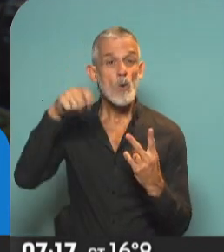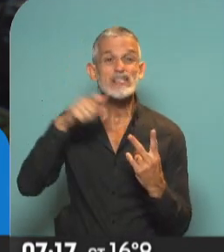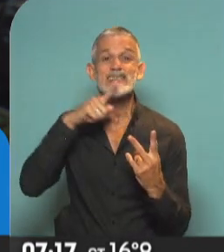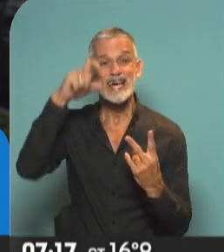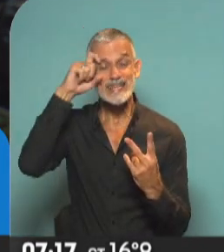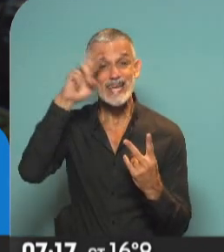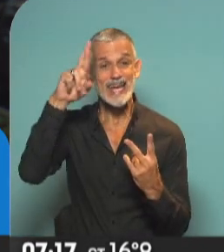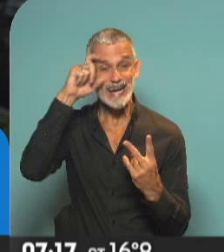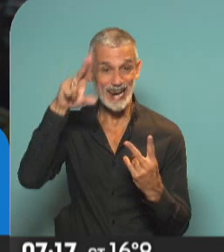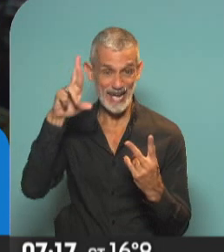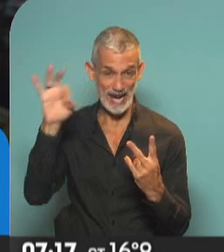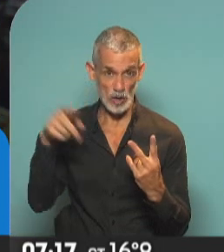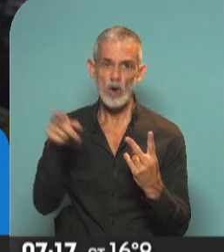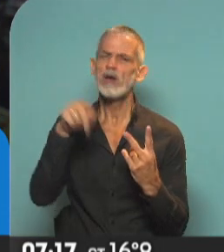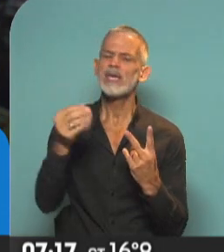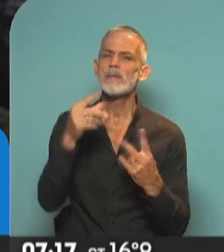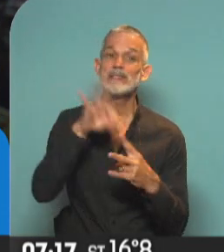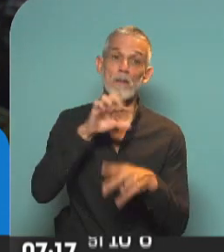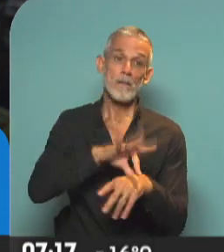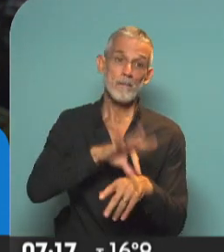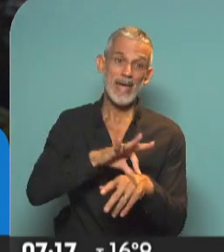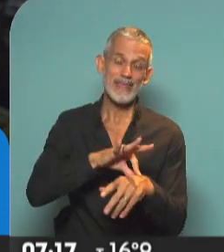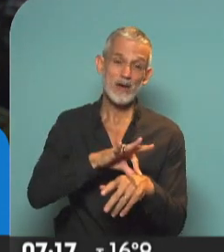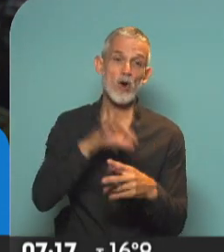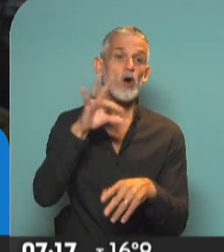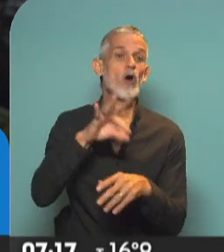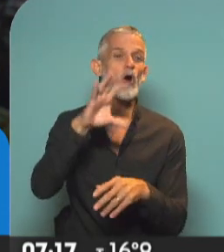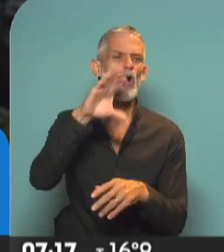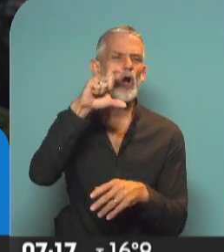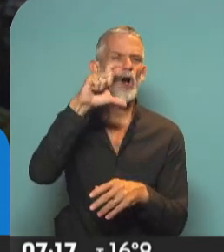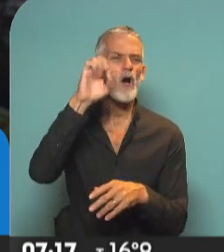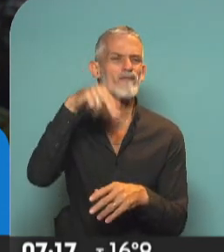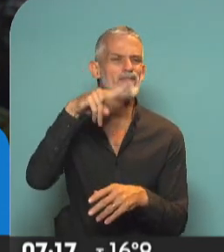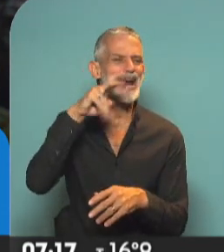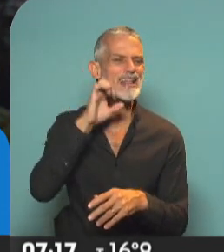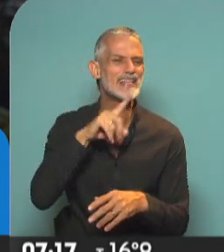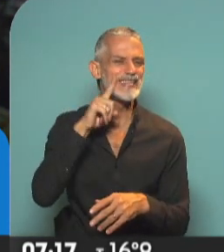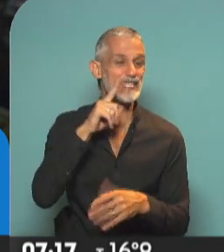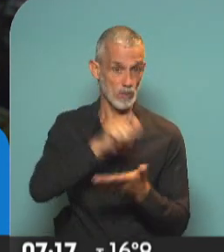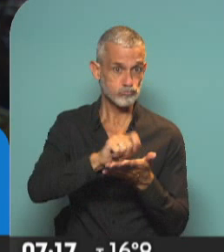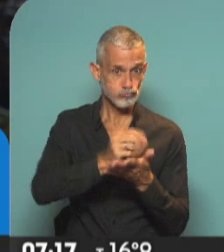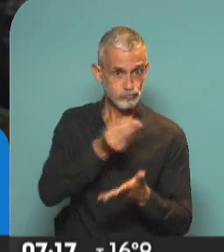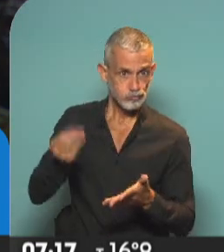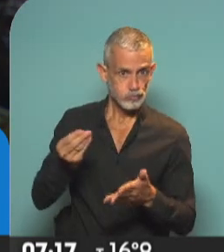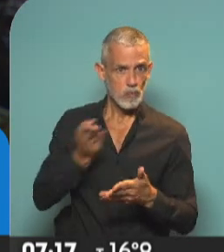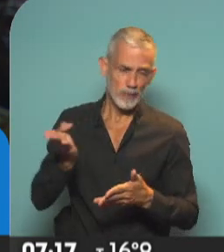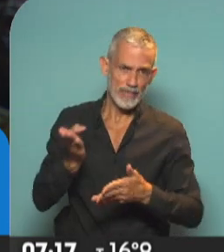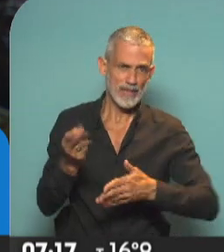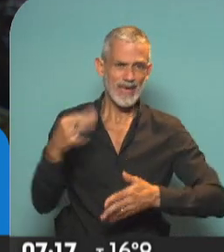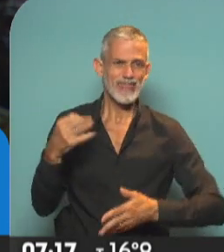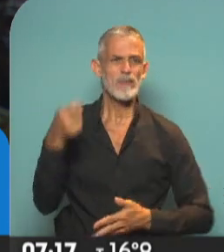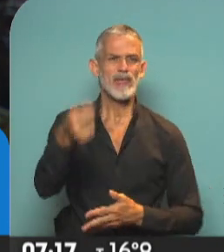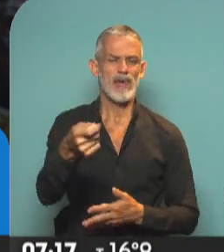qué pasa con el médico, el neurocirujano, el doctor Converti, quien reclamó justamente que se